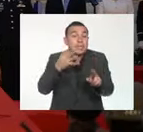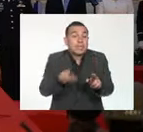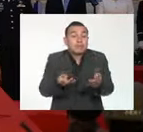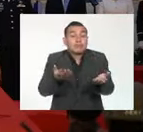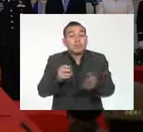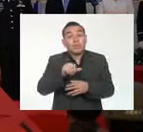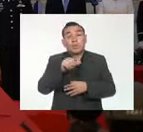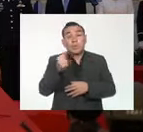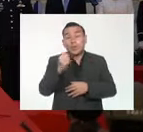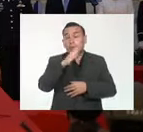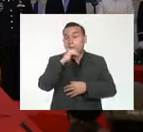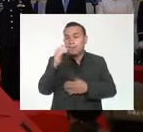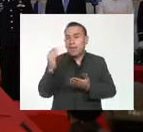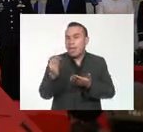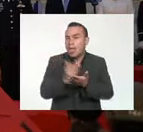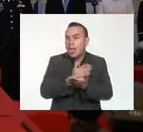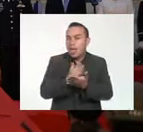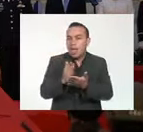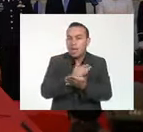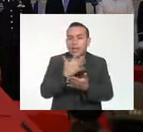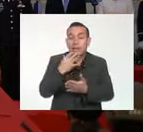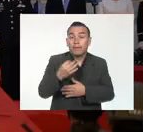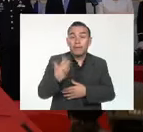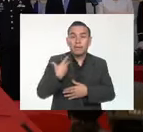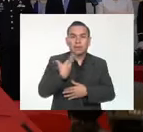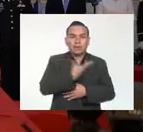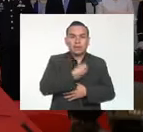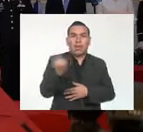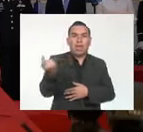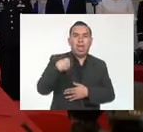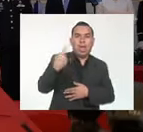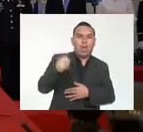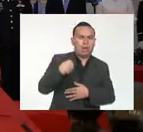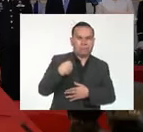muchos otros países que luego nos condenan a nosotros.